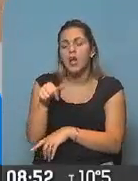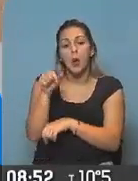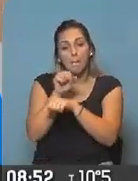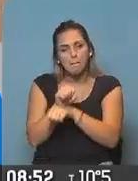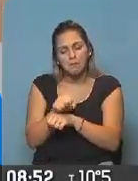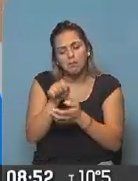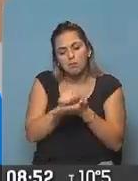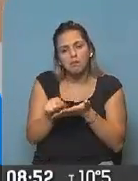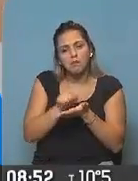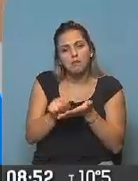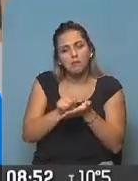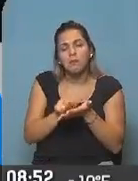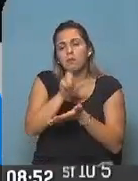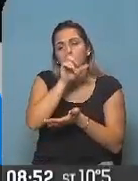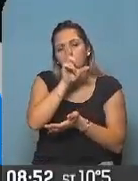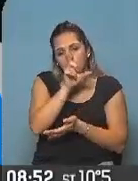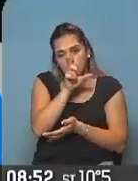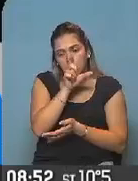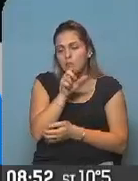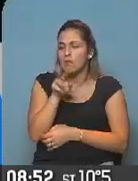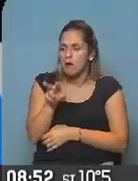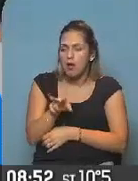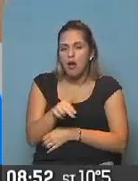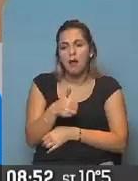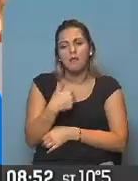en total silencio. La verdad que era increíble, ¿no?